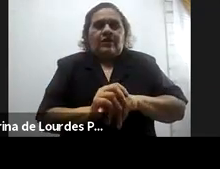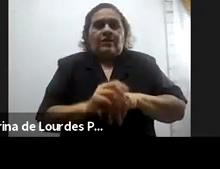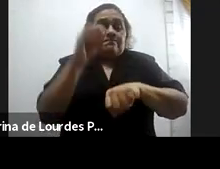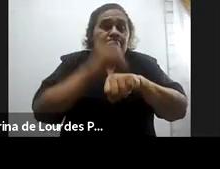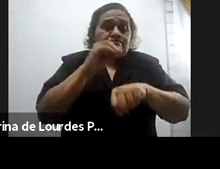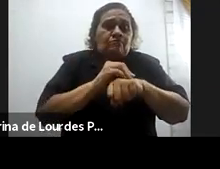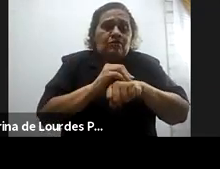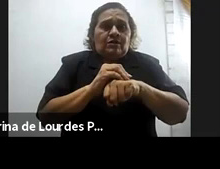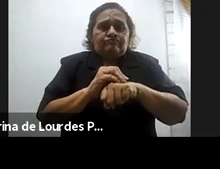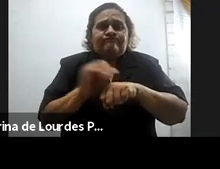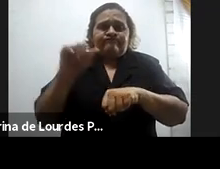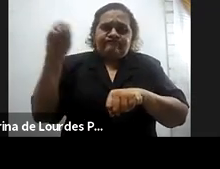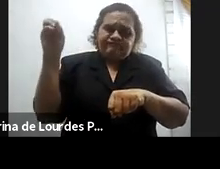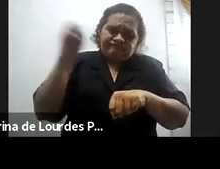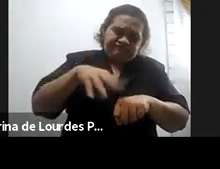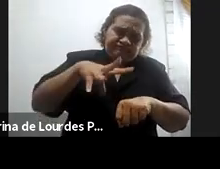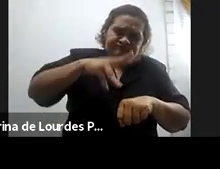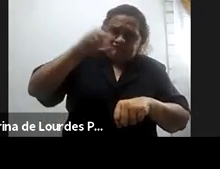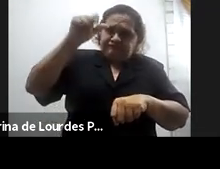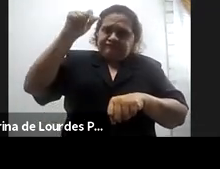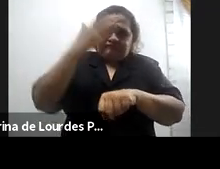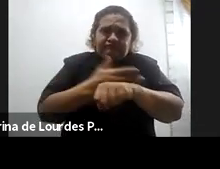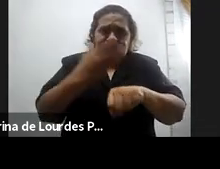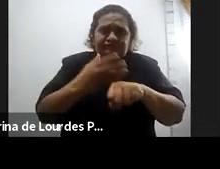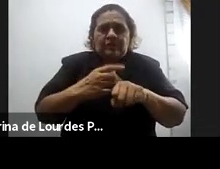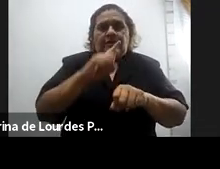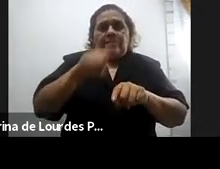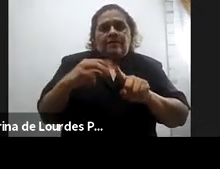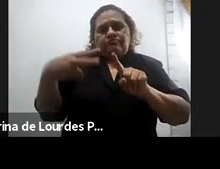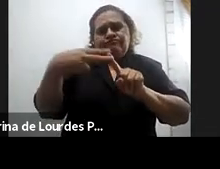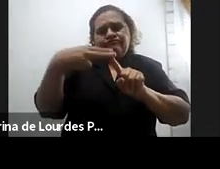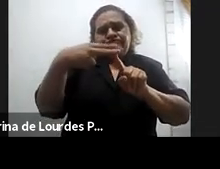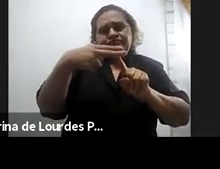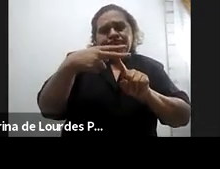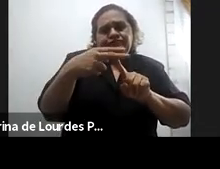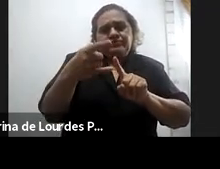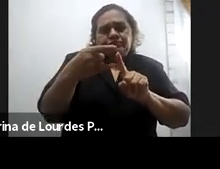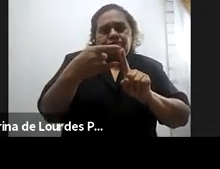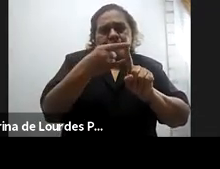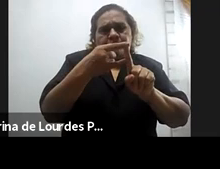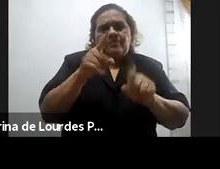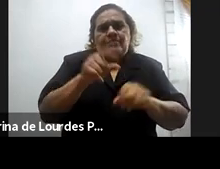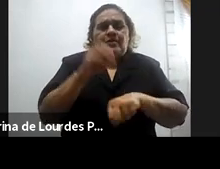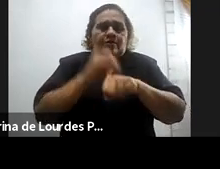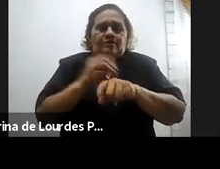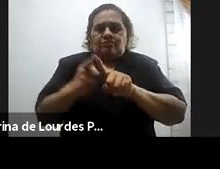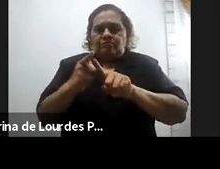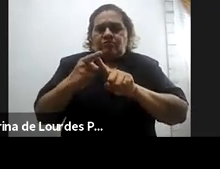talco entre los dedos para disminuir la humedad. Corta tus uñas en línea recta y lima los bordes con la lima de cartón.